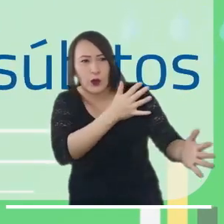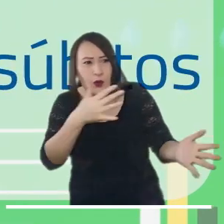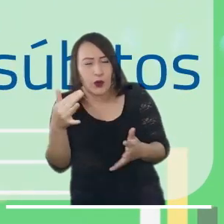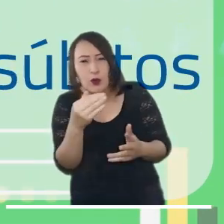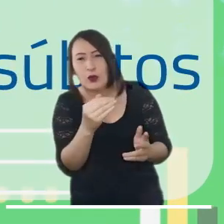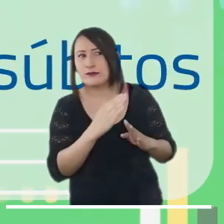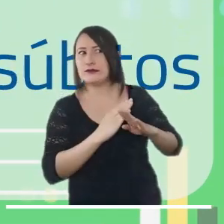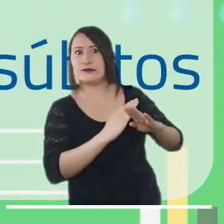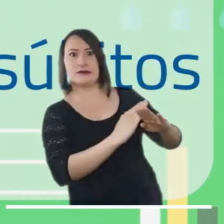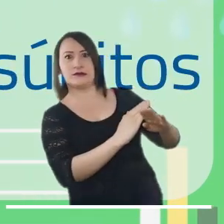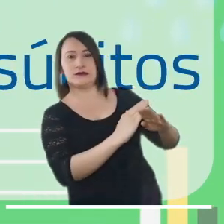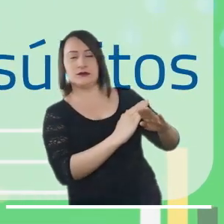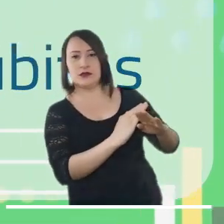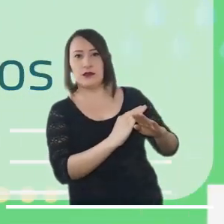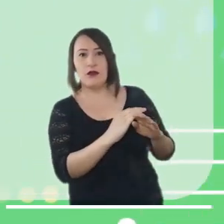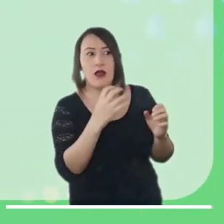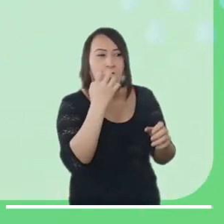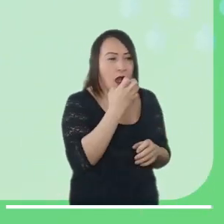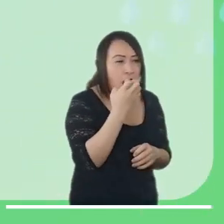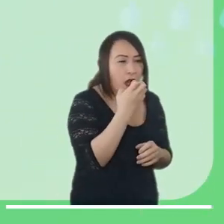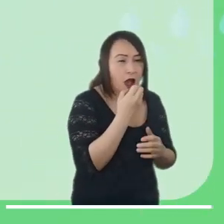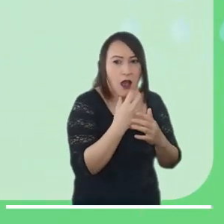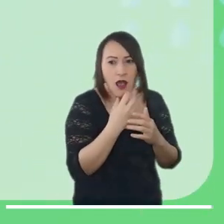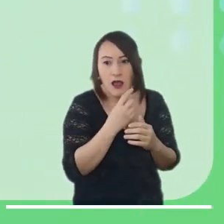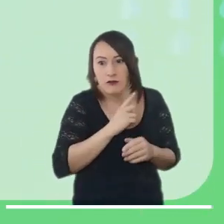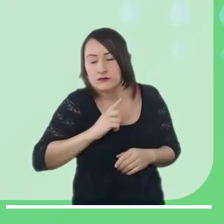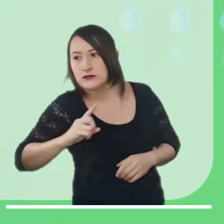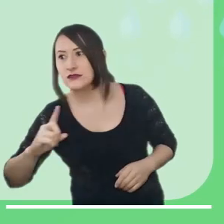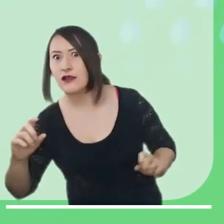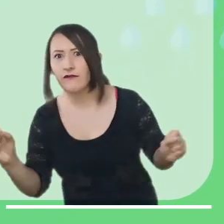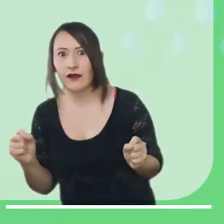de aire. No se exponga a cambios súbitos de